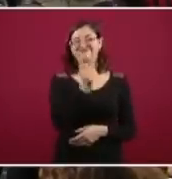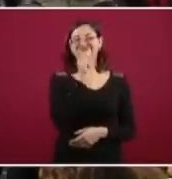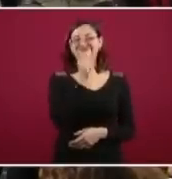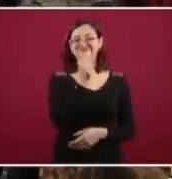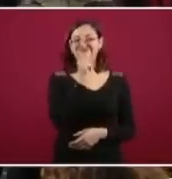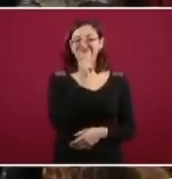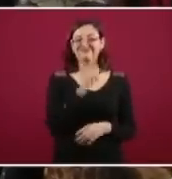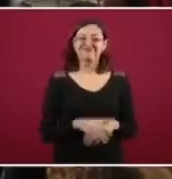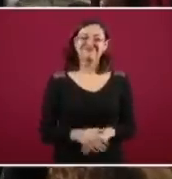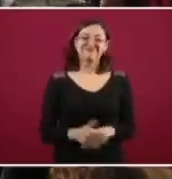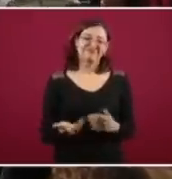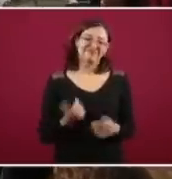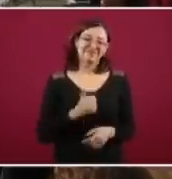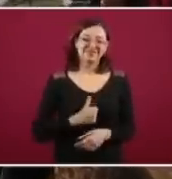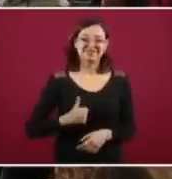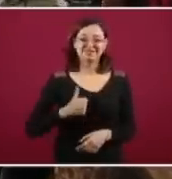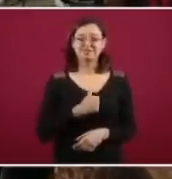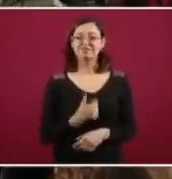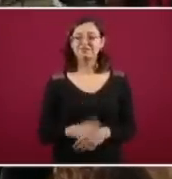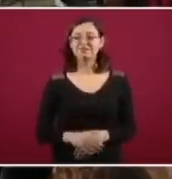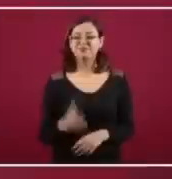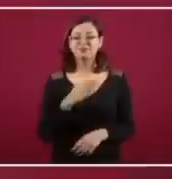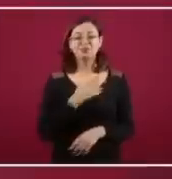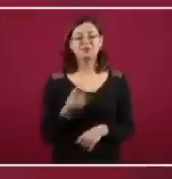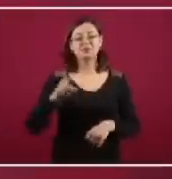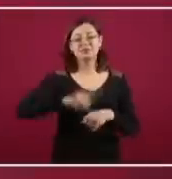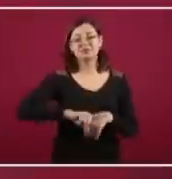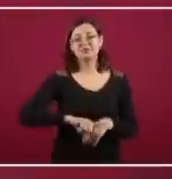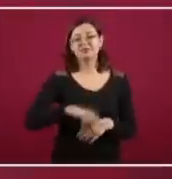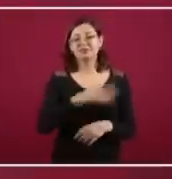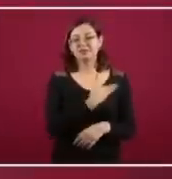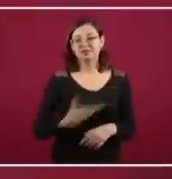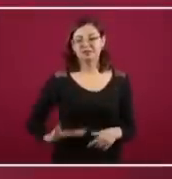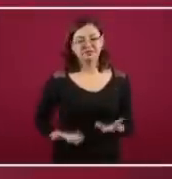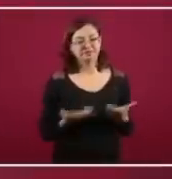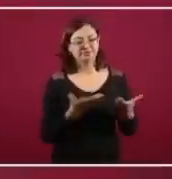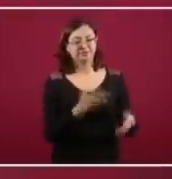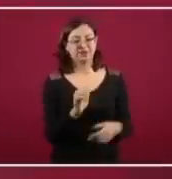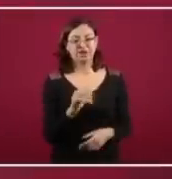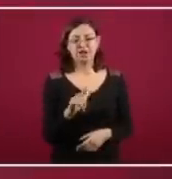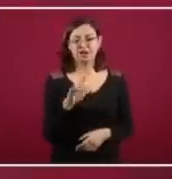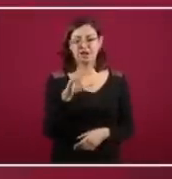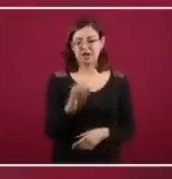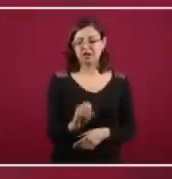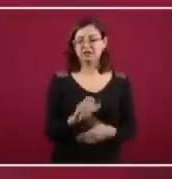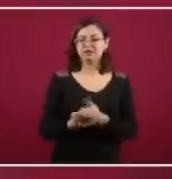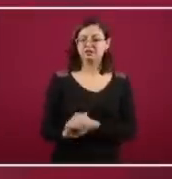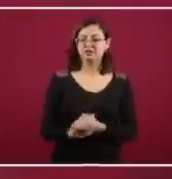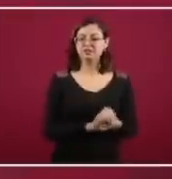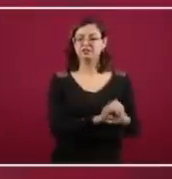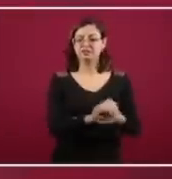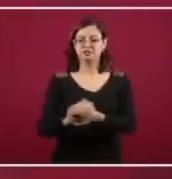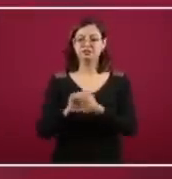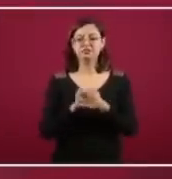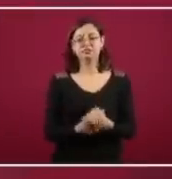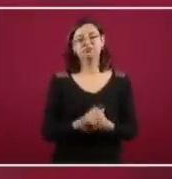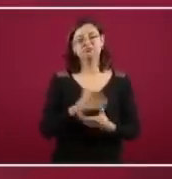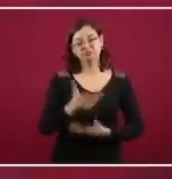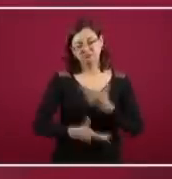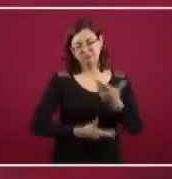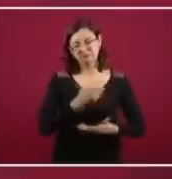Muy buenos días, presidente de la República, don Andrés Manuel López Obrador. Los saludo con mucho